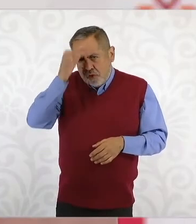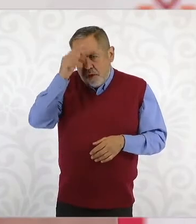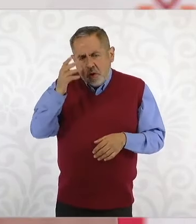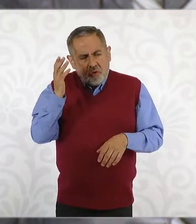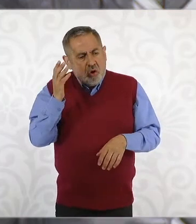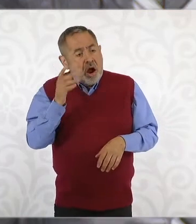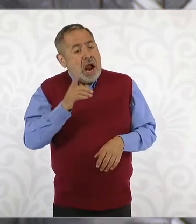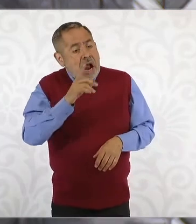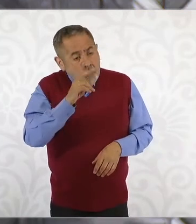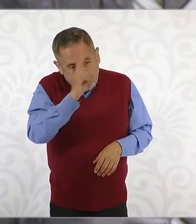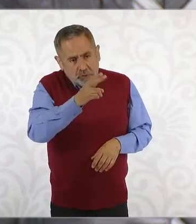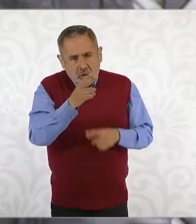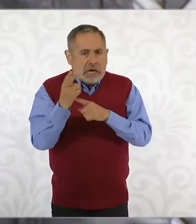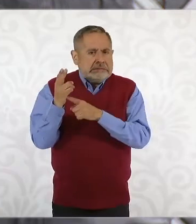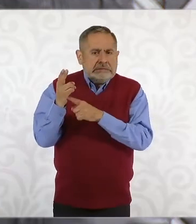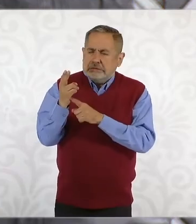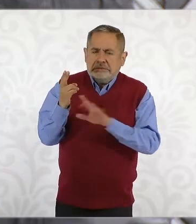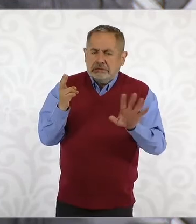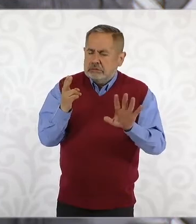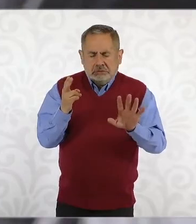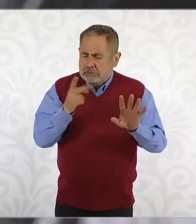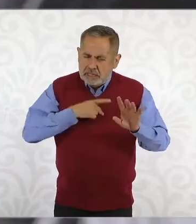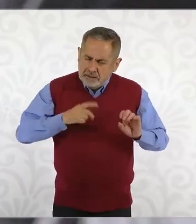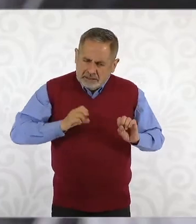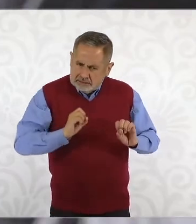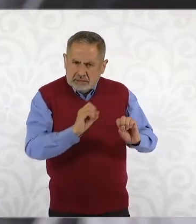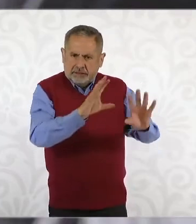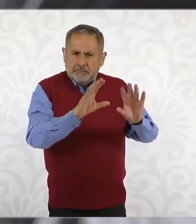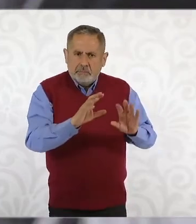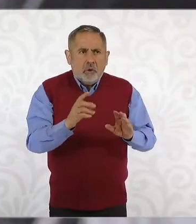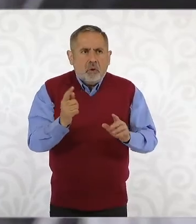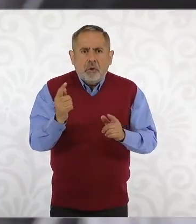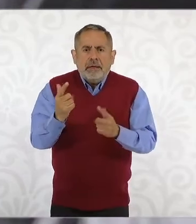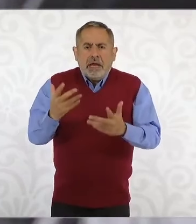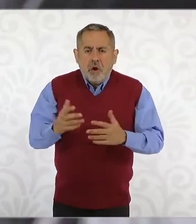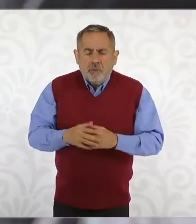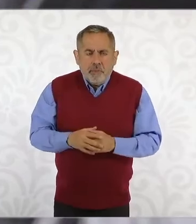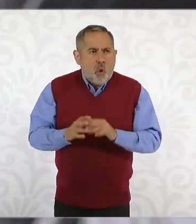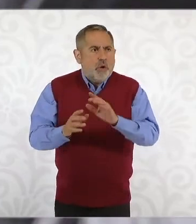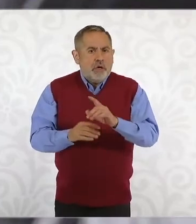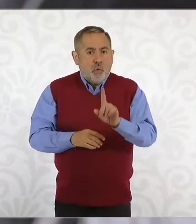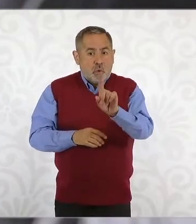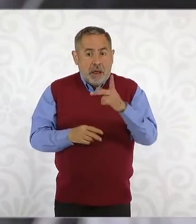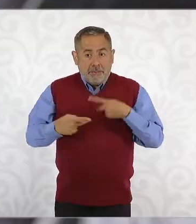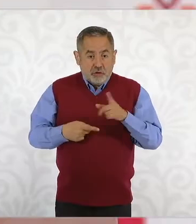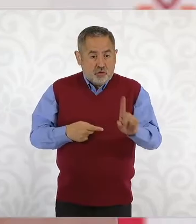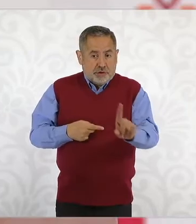porque eso raya en la censura. ¿Qué opción tenemos? Bueno, que haya una persona